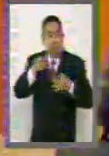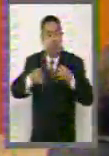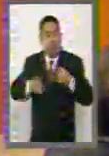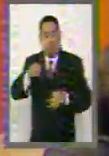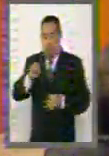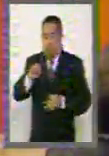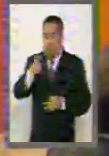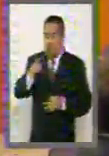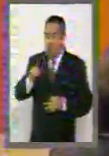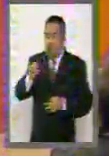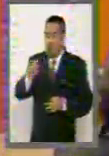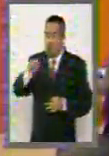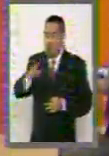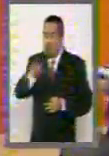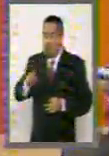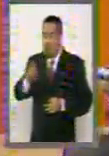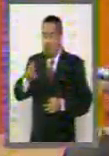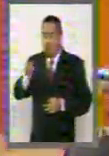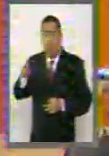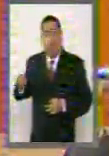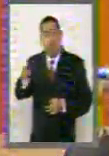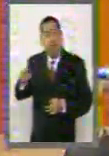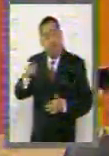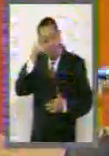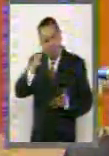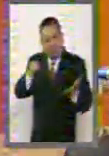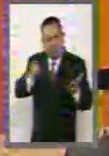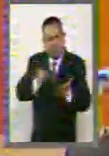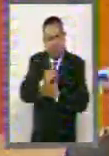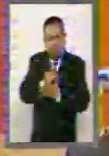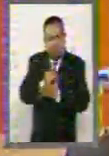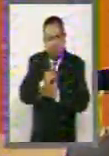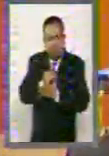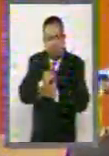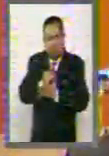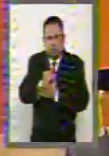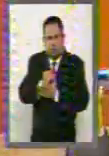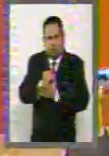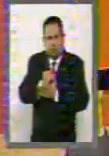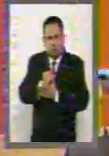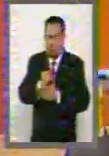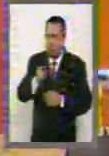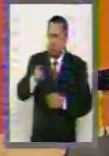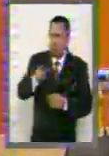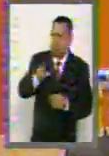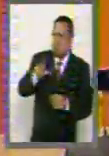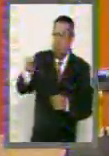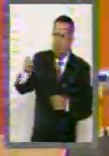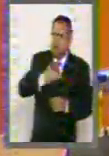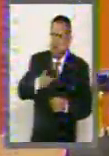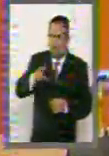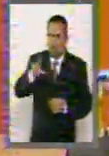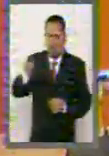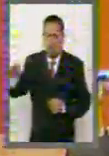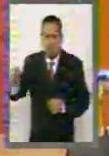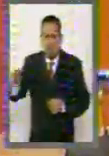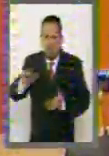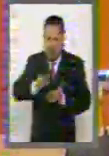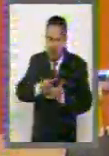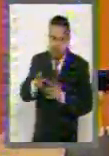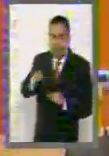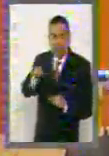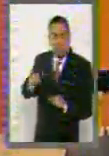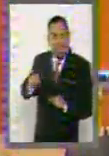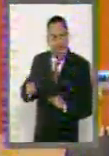Sánchez Cordero decidió contra el interés del poder. Y gracias a